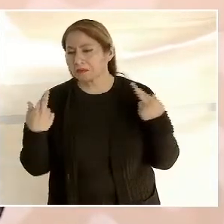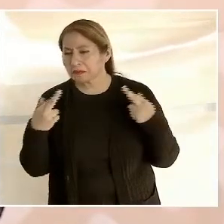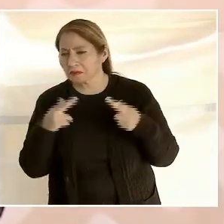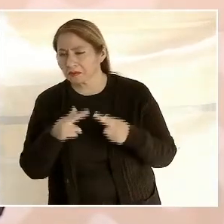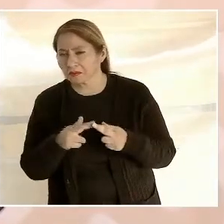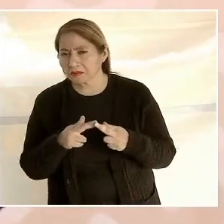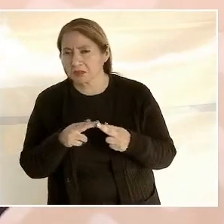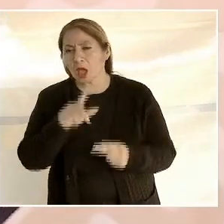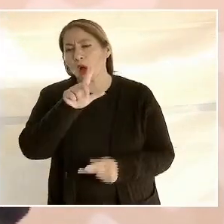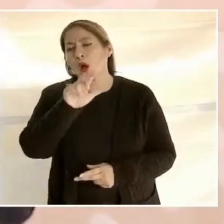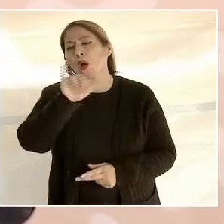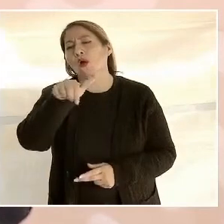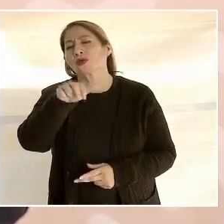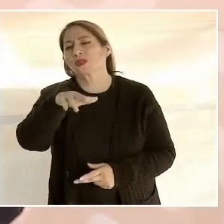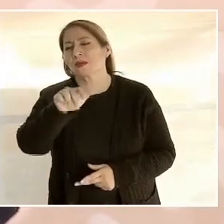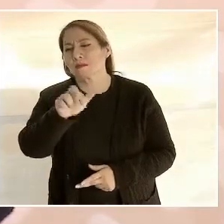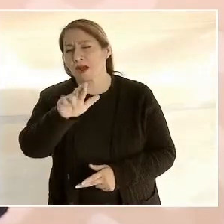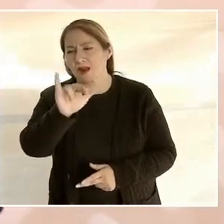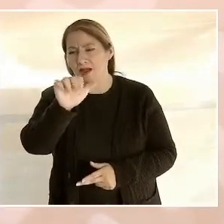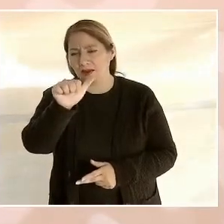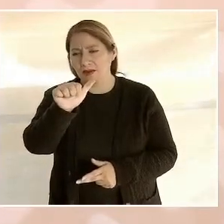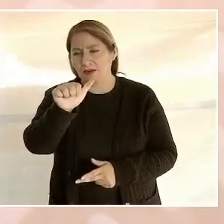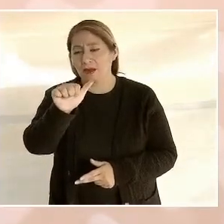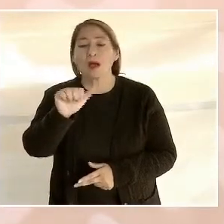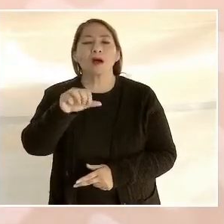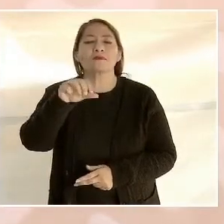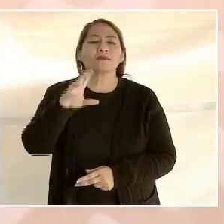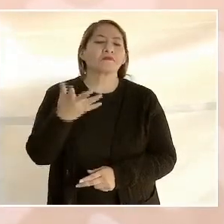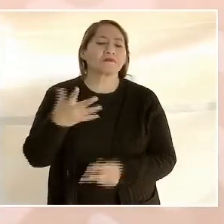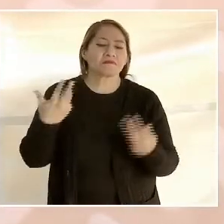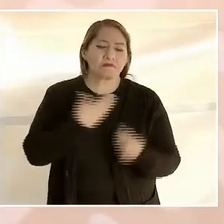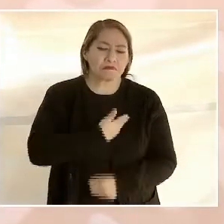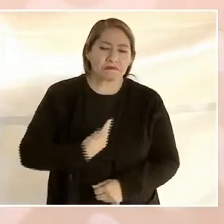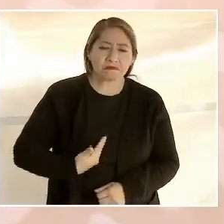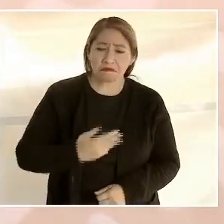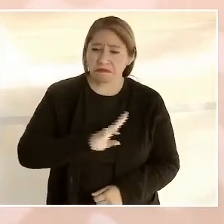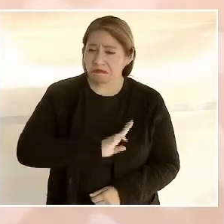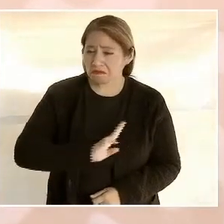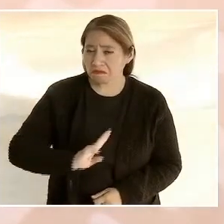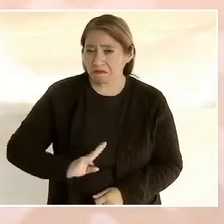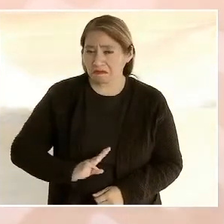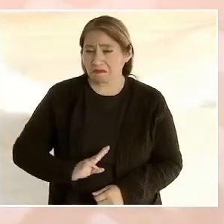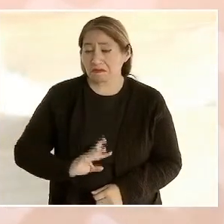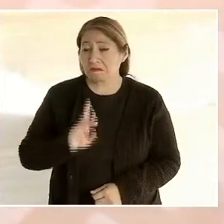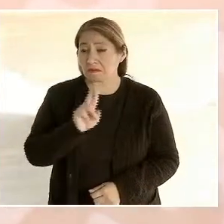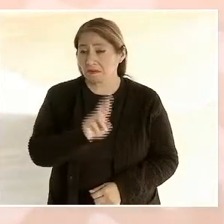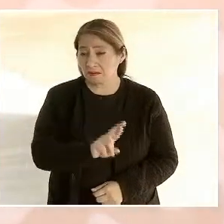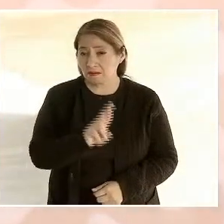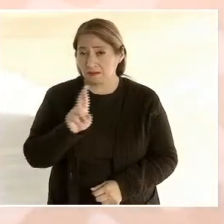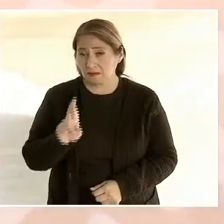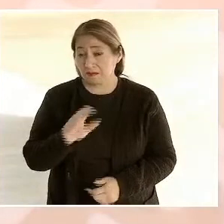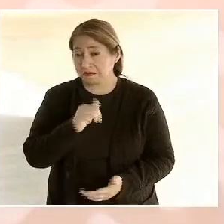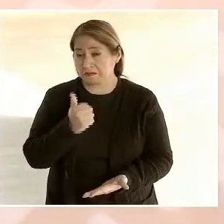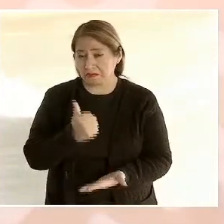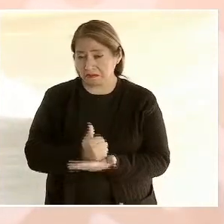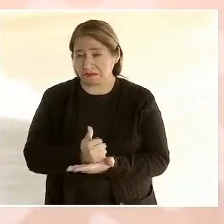Maestro José María Morales Padilla, presidente municipal de Ramos